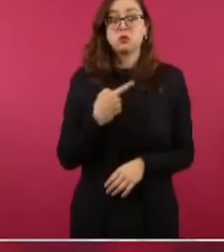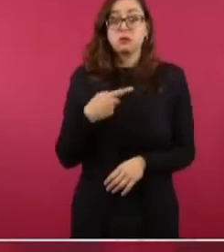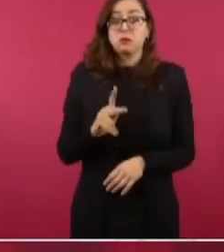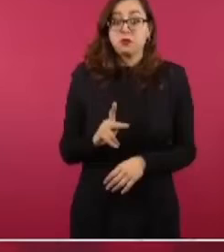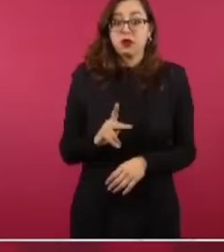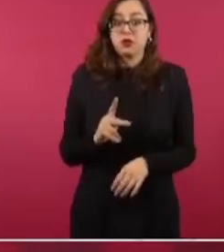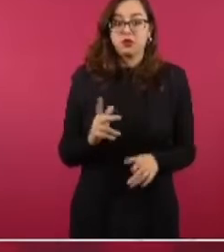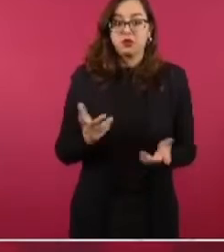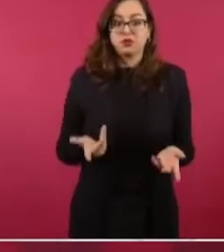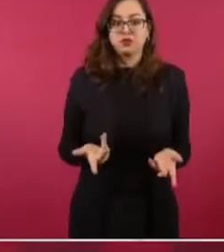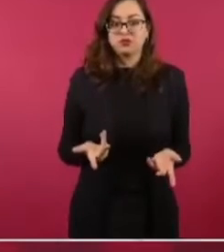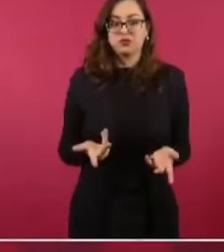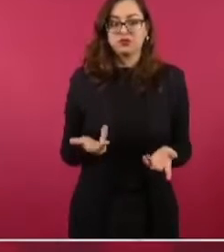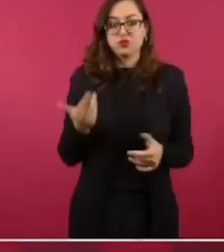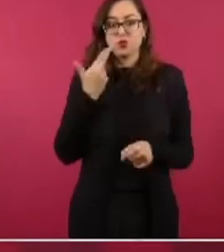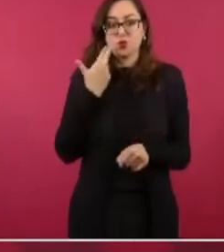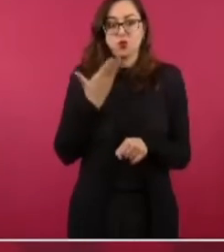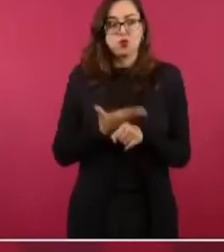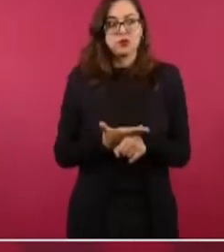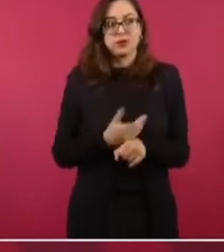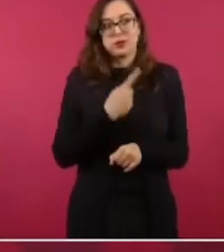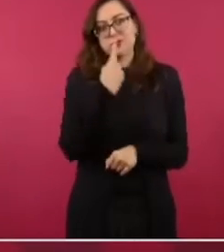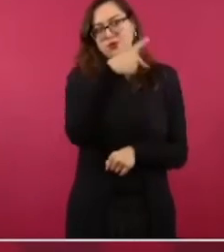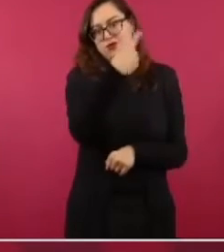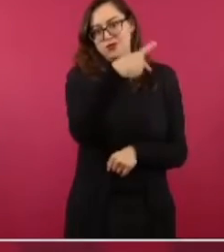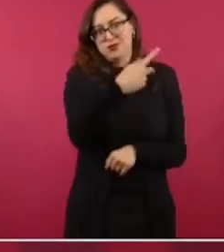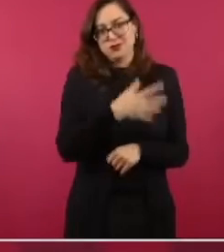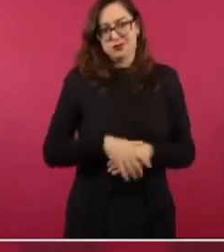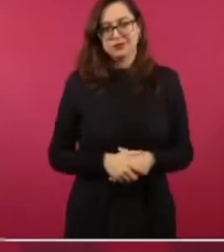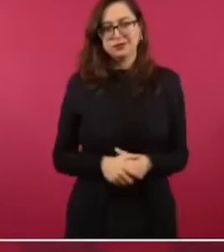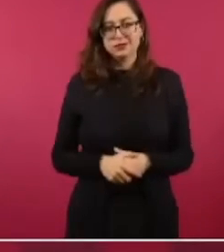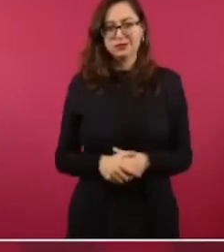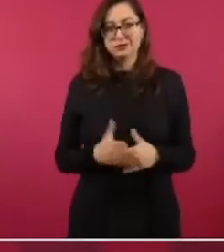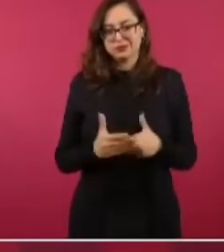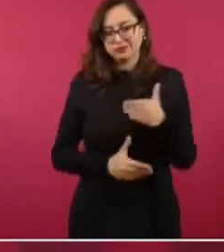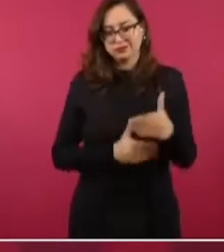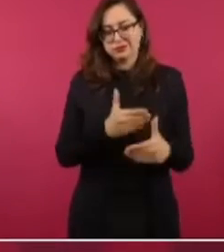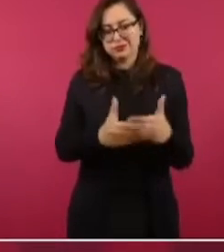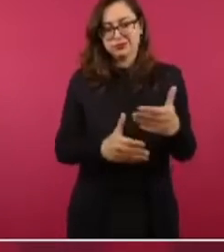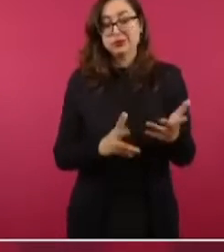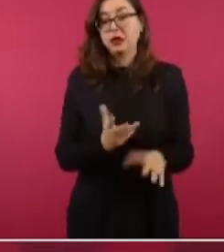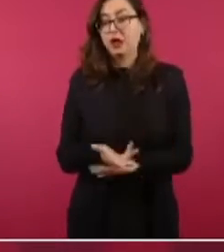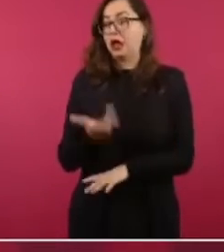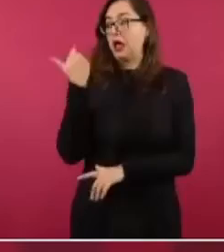un paso adelante. Y por porque último, no había